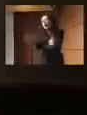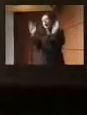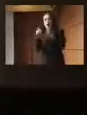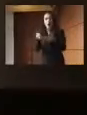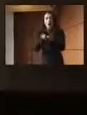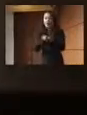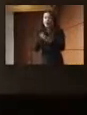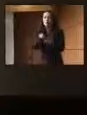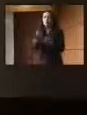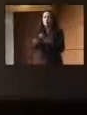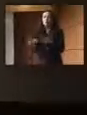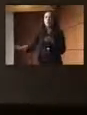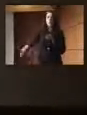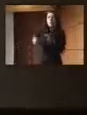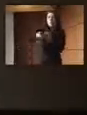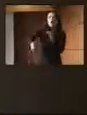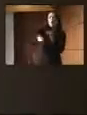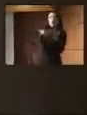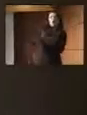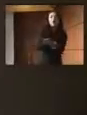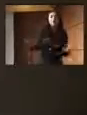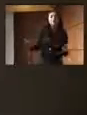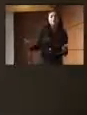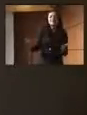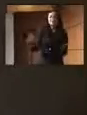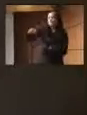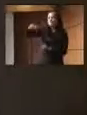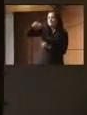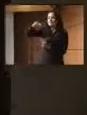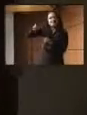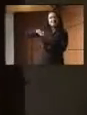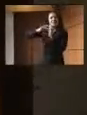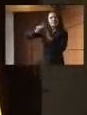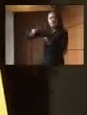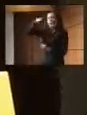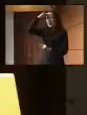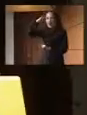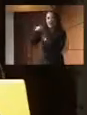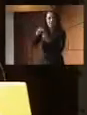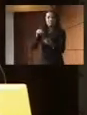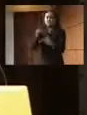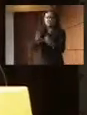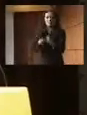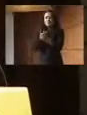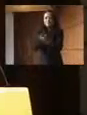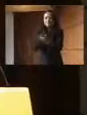querer, subliminalmente una serie de elementos que yo creo que son negativos y algunos de los cuales volveré.